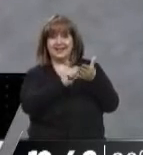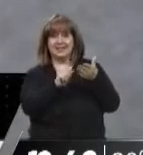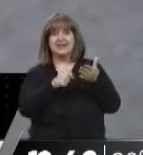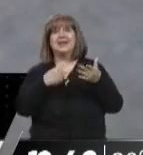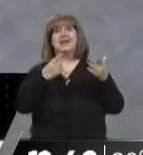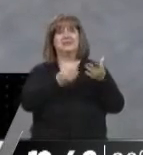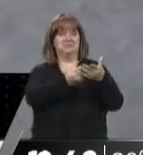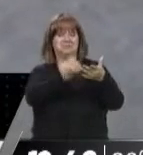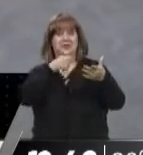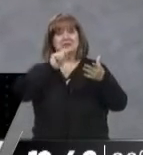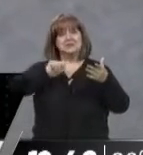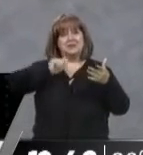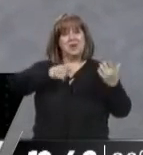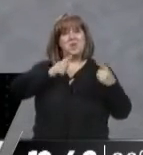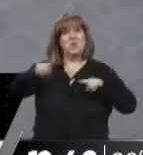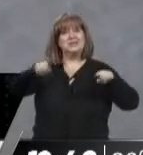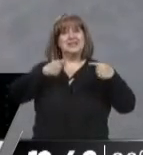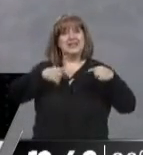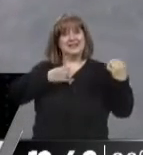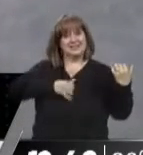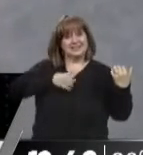a Mendoza,